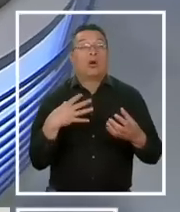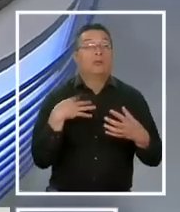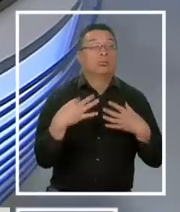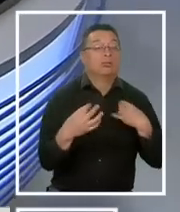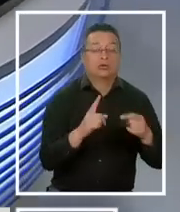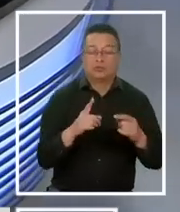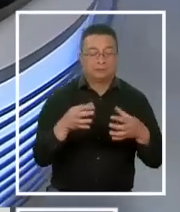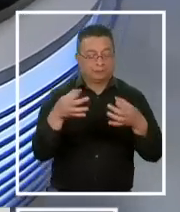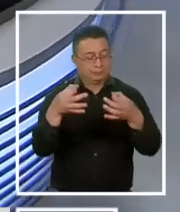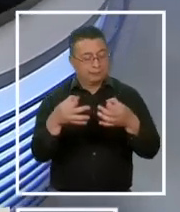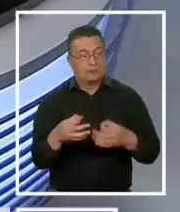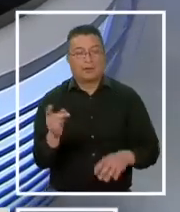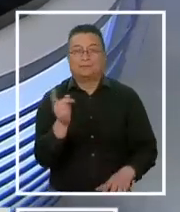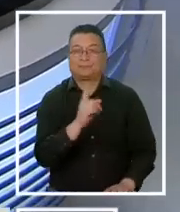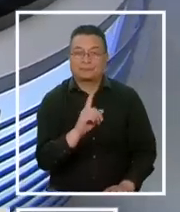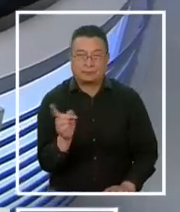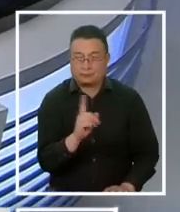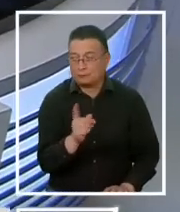evento